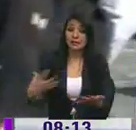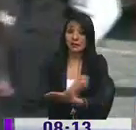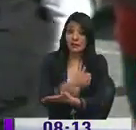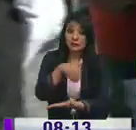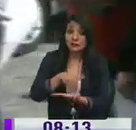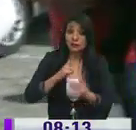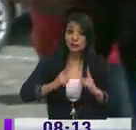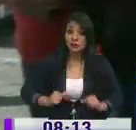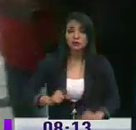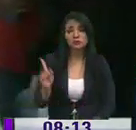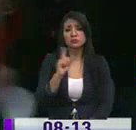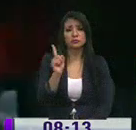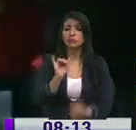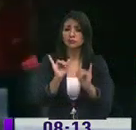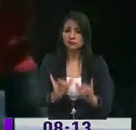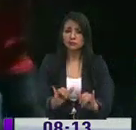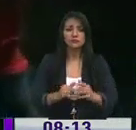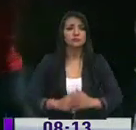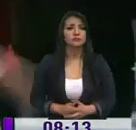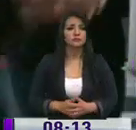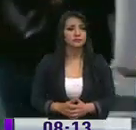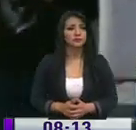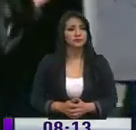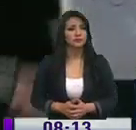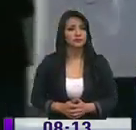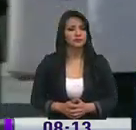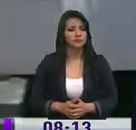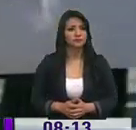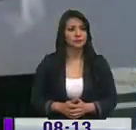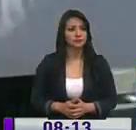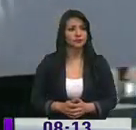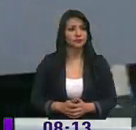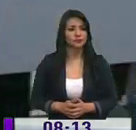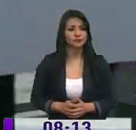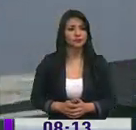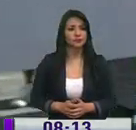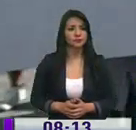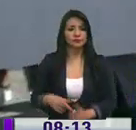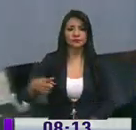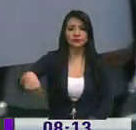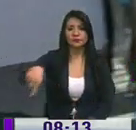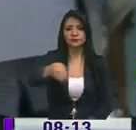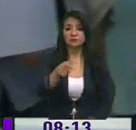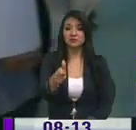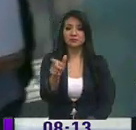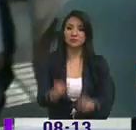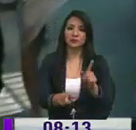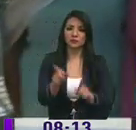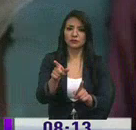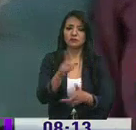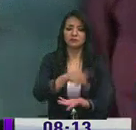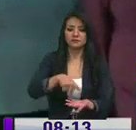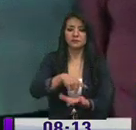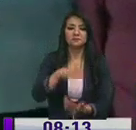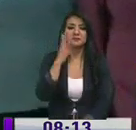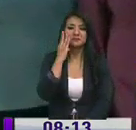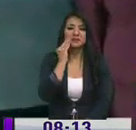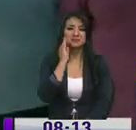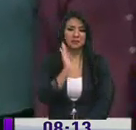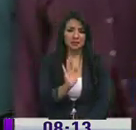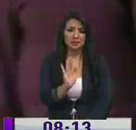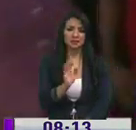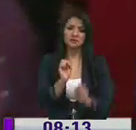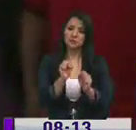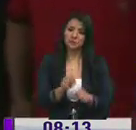centro de salud de Pomaski. Esperemos entonces con esto un poco la experiencia de los moradores aquí de la parroquia de Pomaski. También